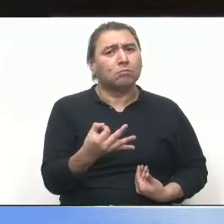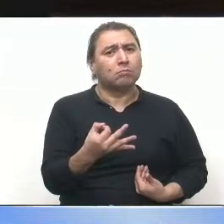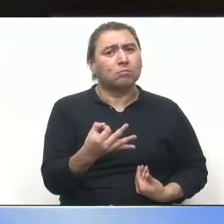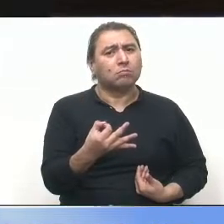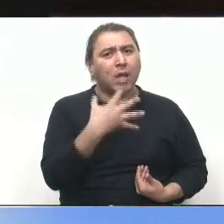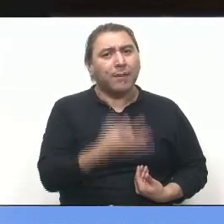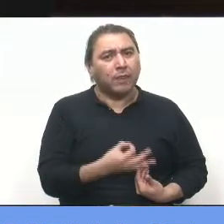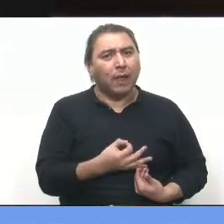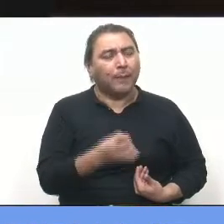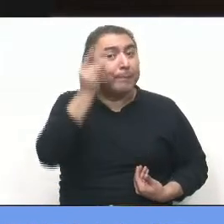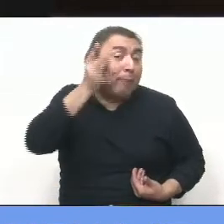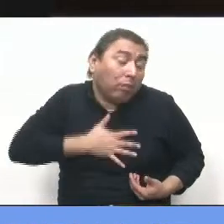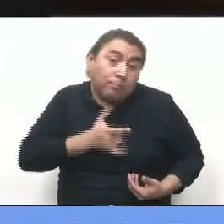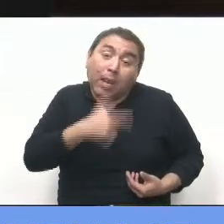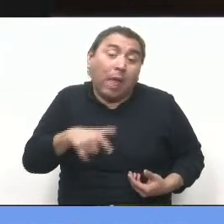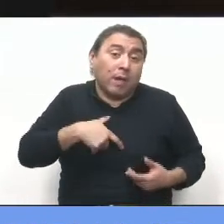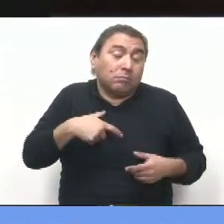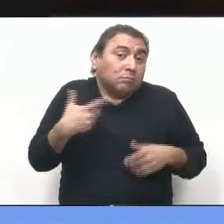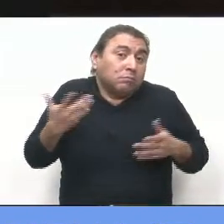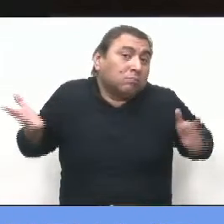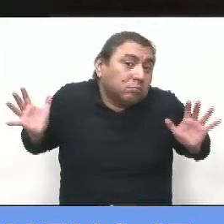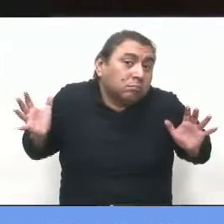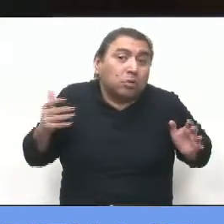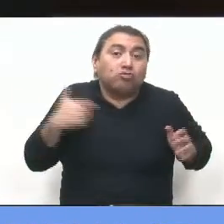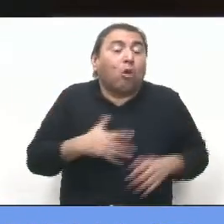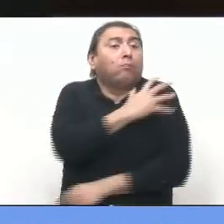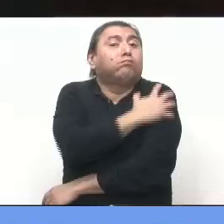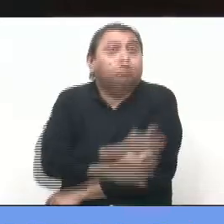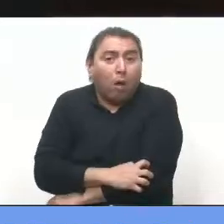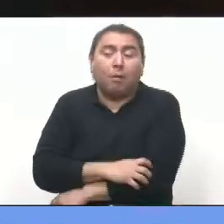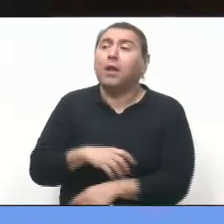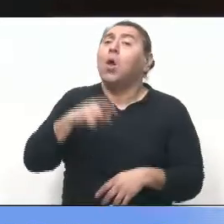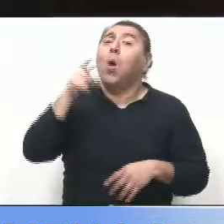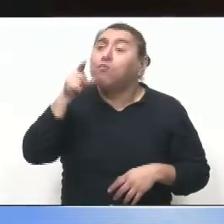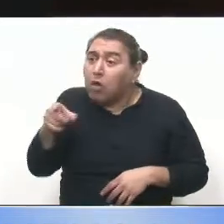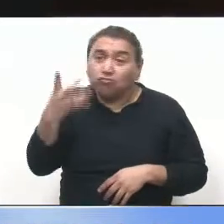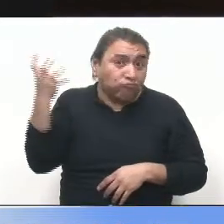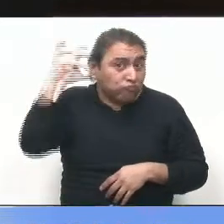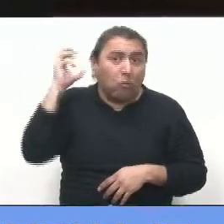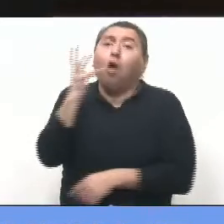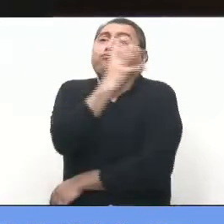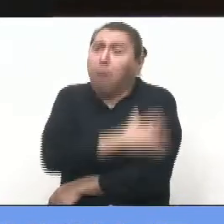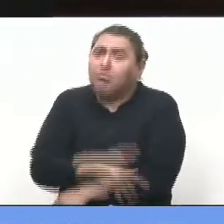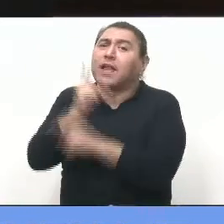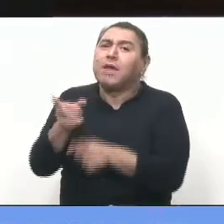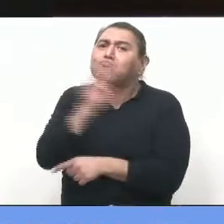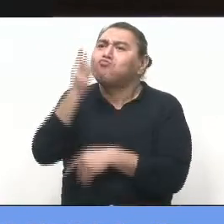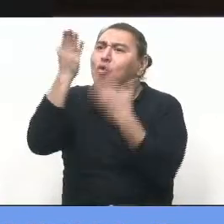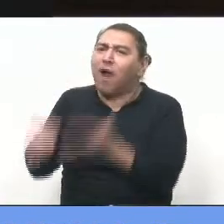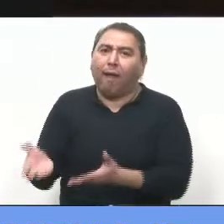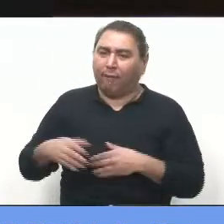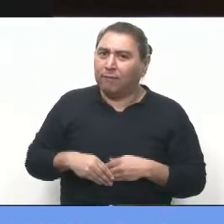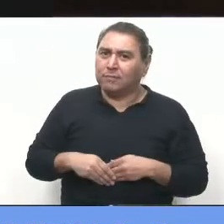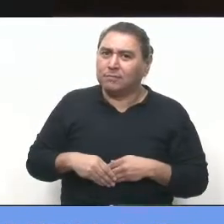decir. Y soy pobre. Y usted es pobre y es mujer. Y por ser pobre, ser mujer